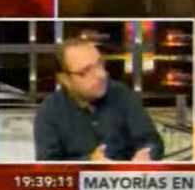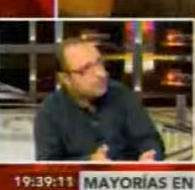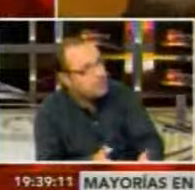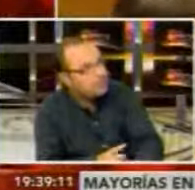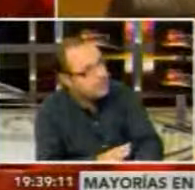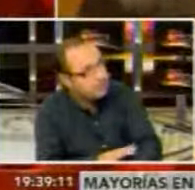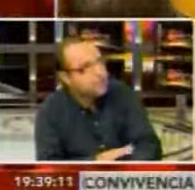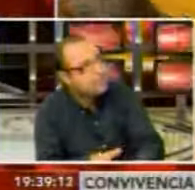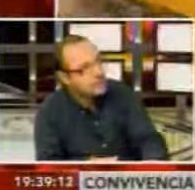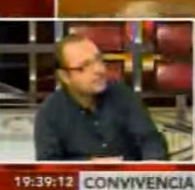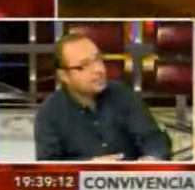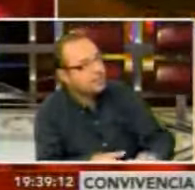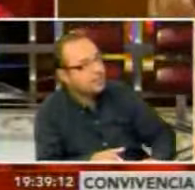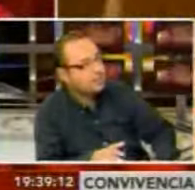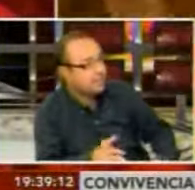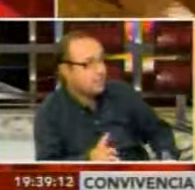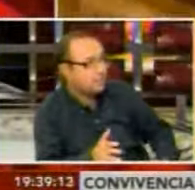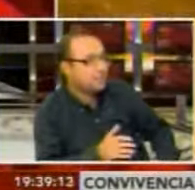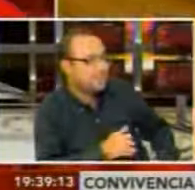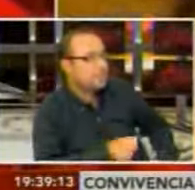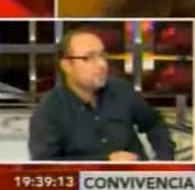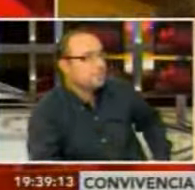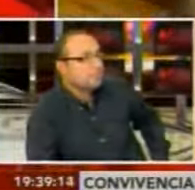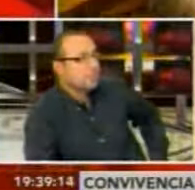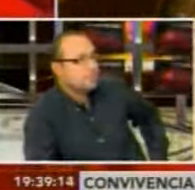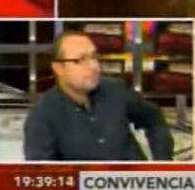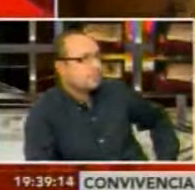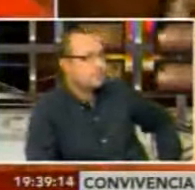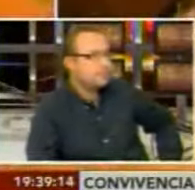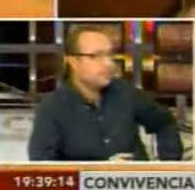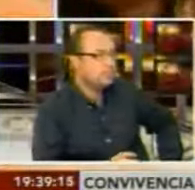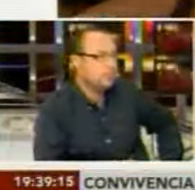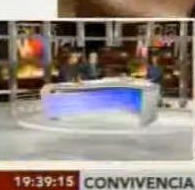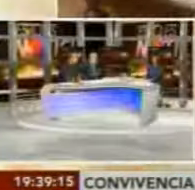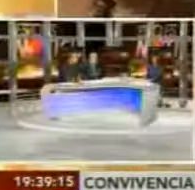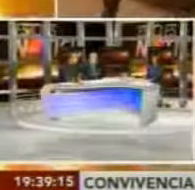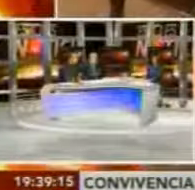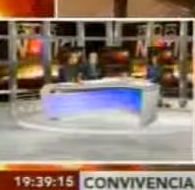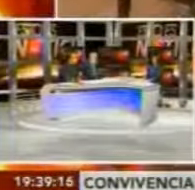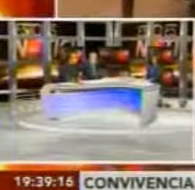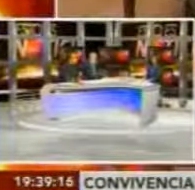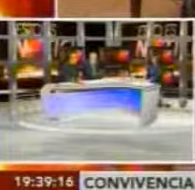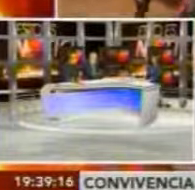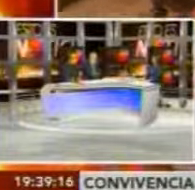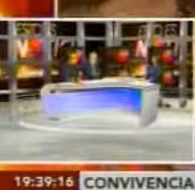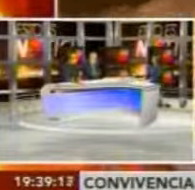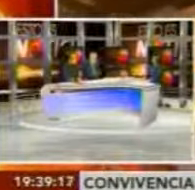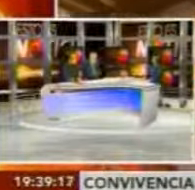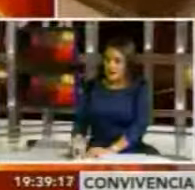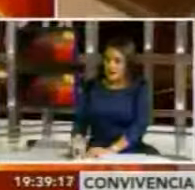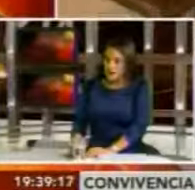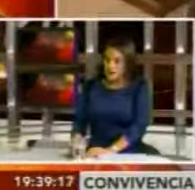problema serio. Porque hasta ahora, Mauricio, durante todo el año 2013, en época de campaña, vimos a una todavía Concertación